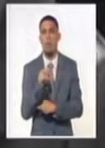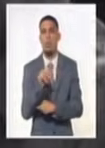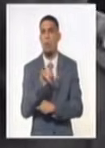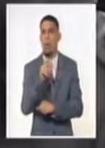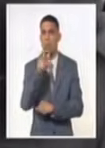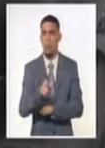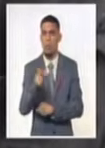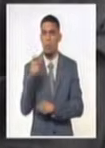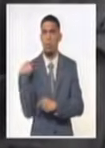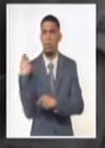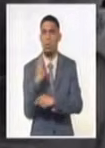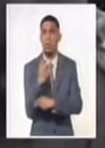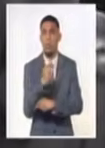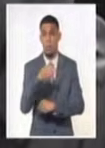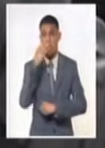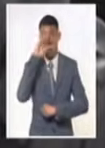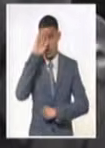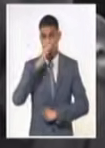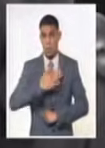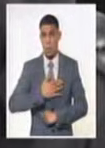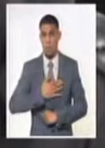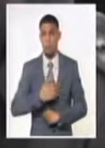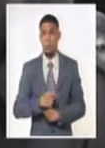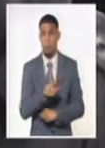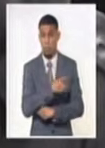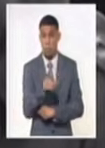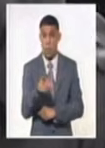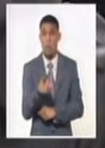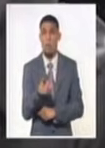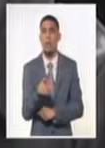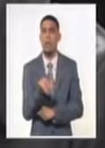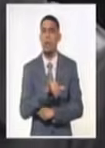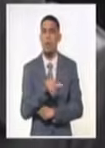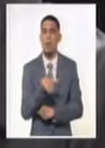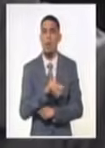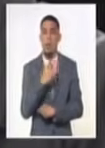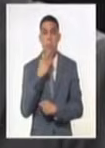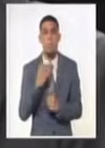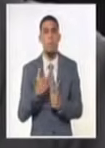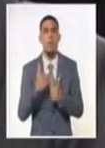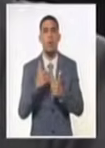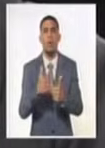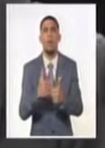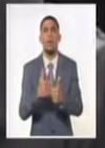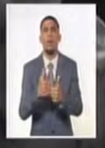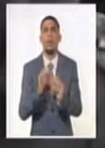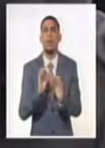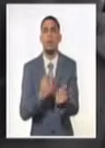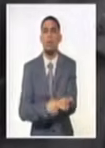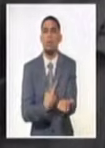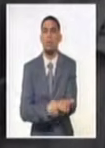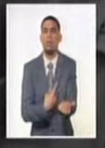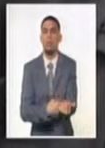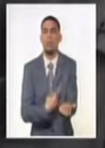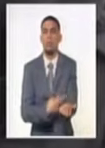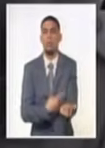educadores cubanos. Son los depositarios de las mejores tradiciones del magisterio